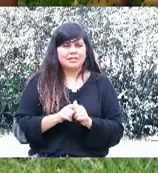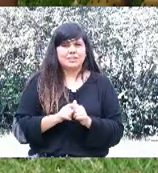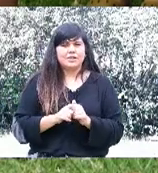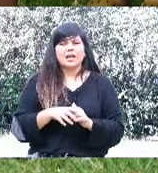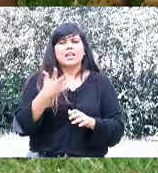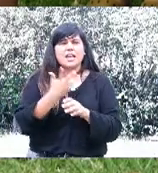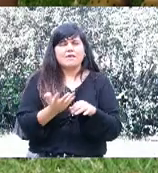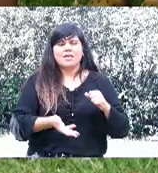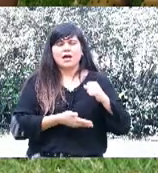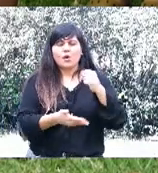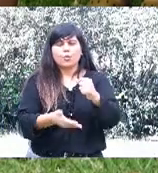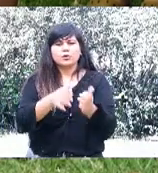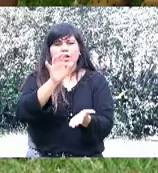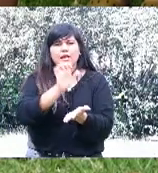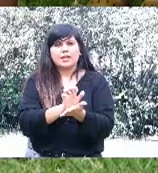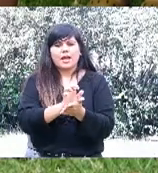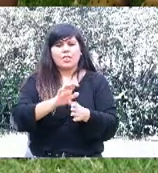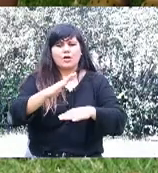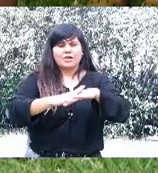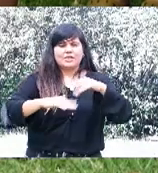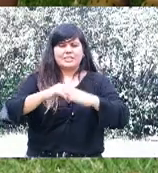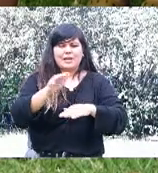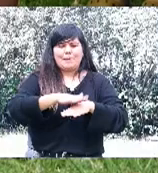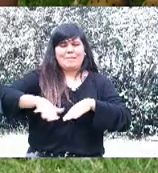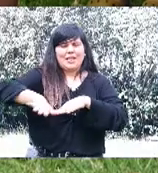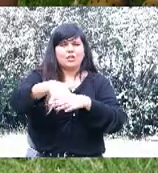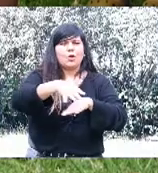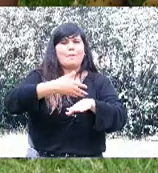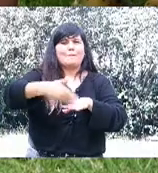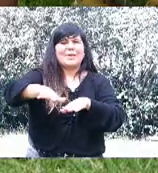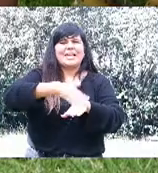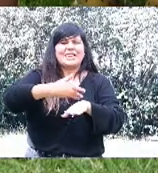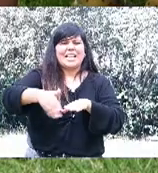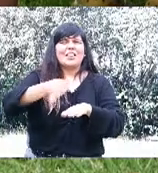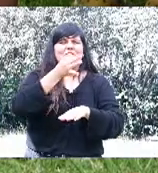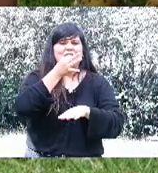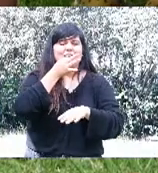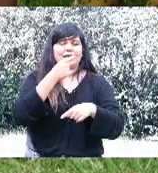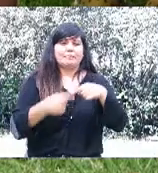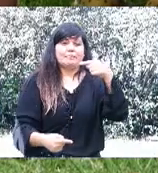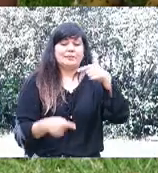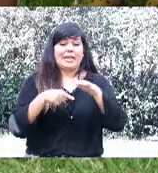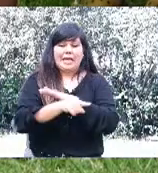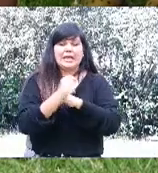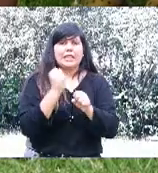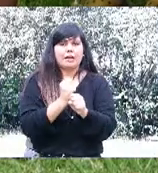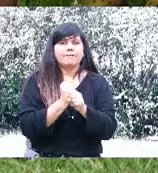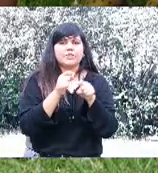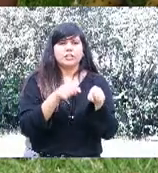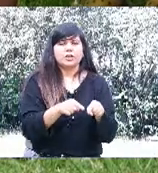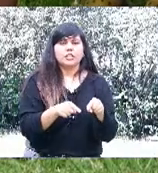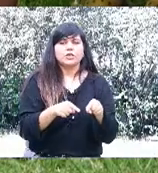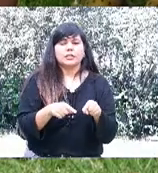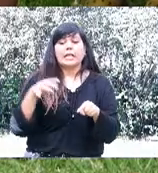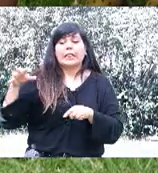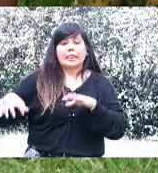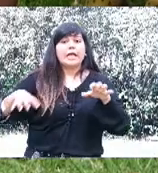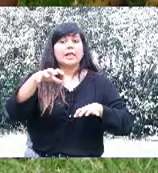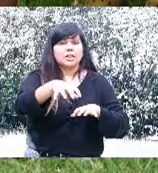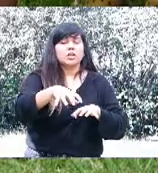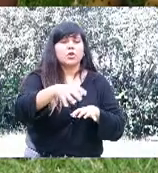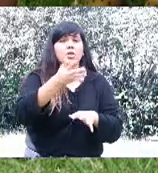ha hubo recurso del Estado para poner un cemento y pintarlo verde esos son intervenciones en los territorios existe